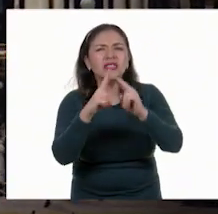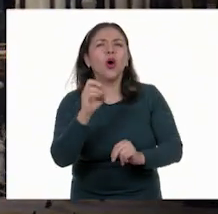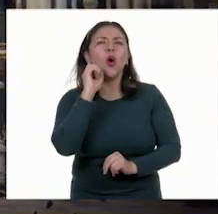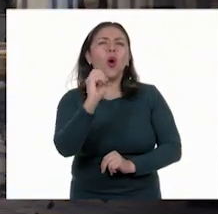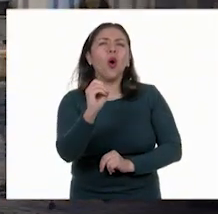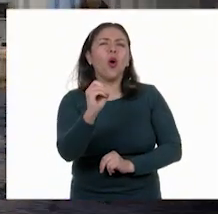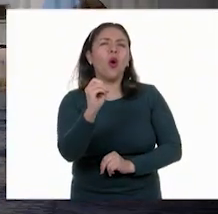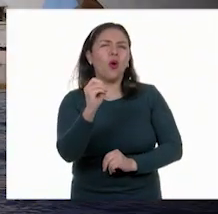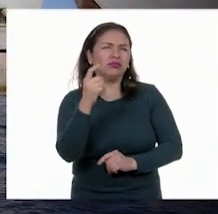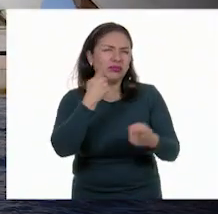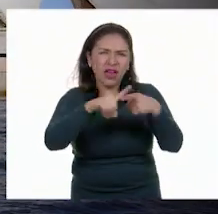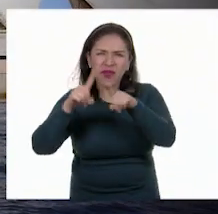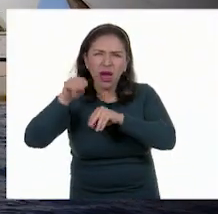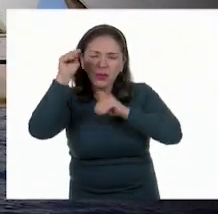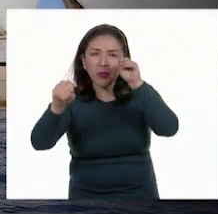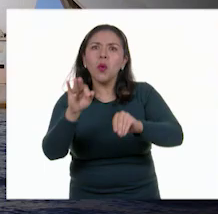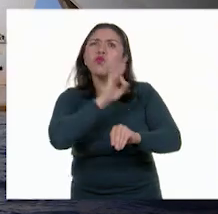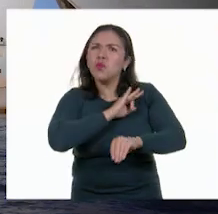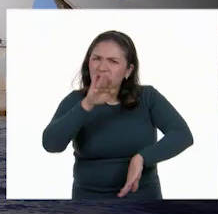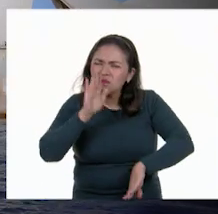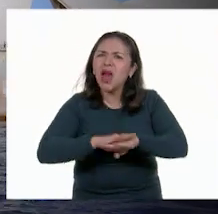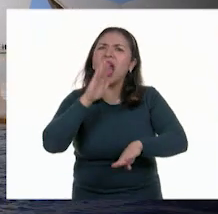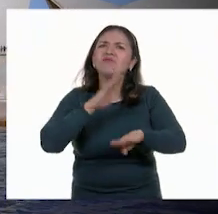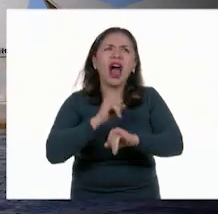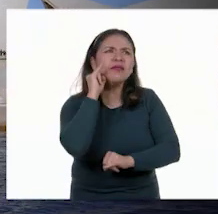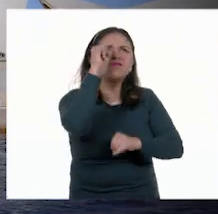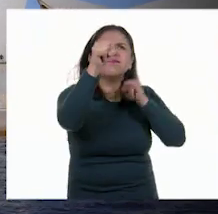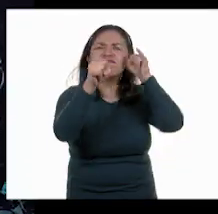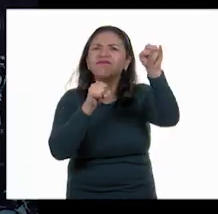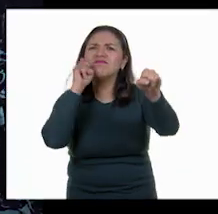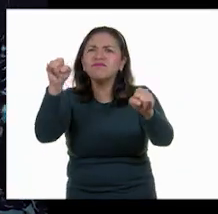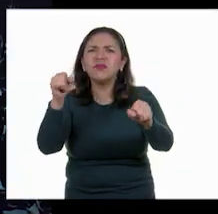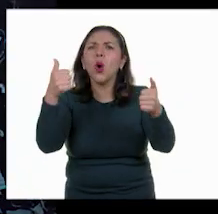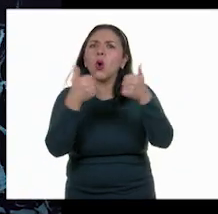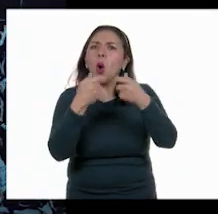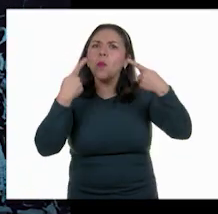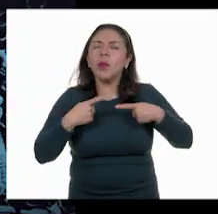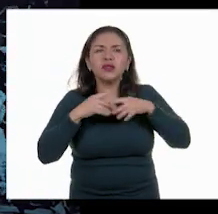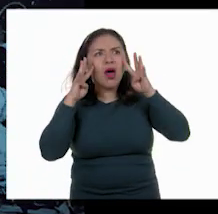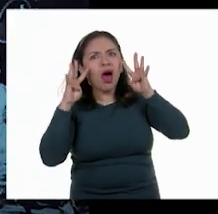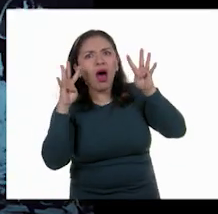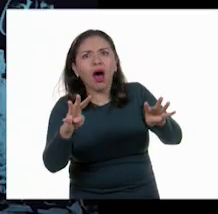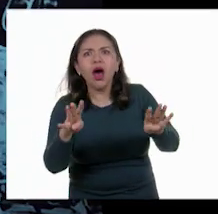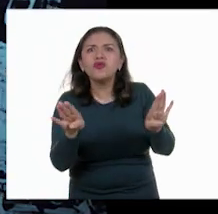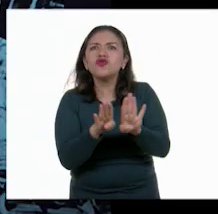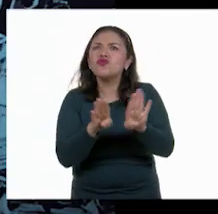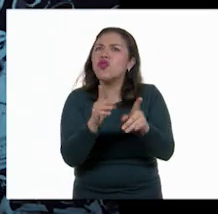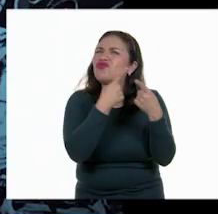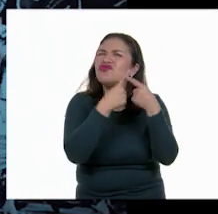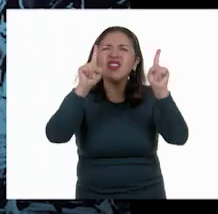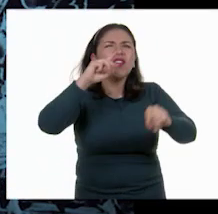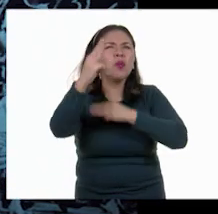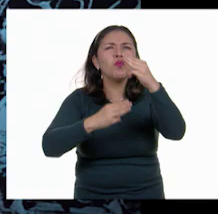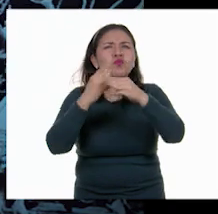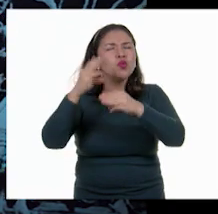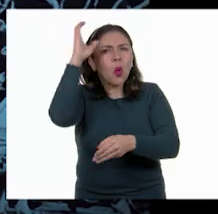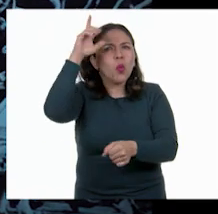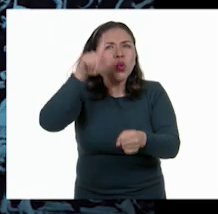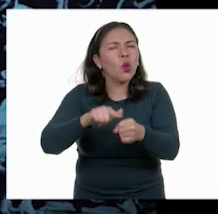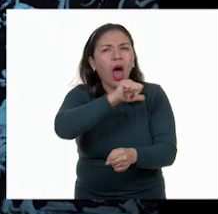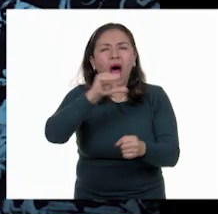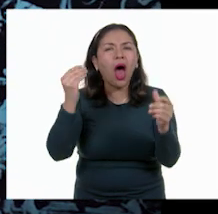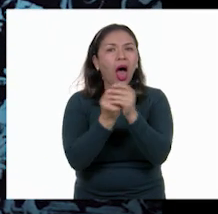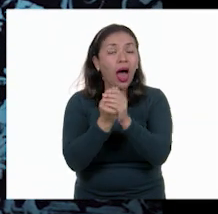sino que logra llegar a otros públicos, llegar a otras, digamos, a otros estatus del mundo cultural.